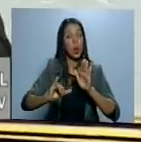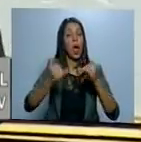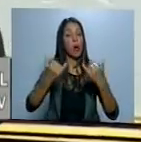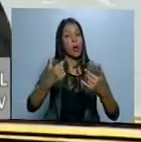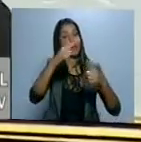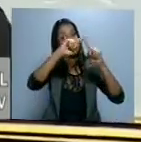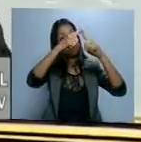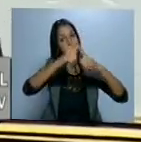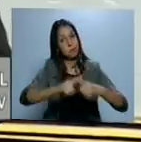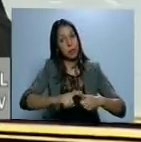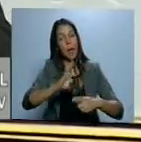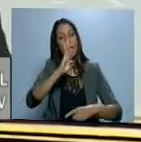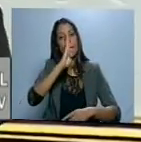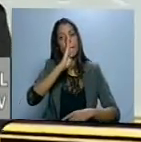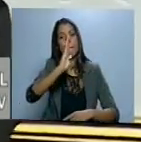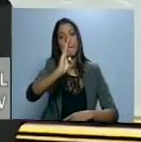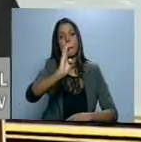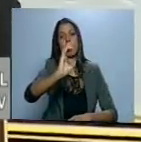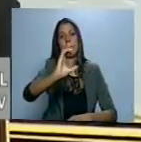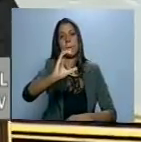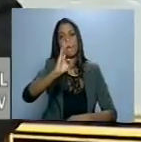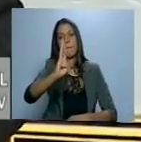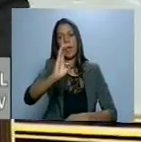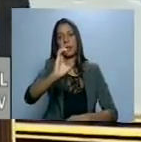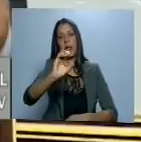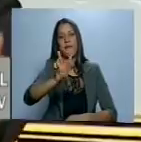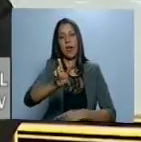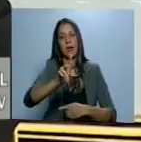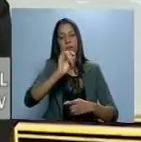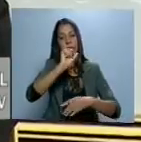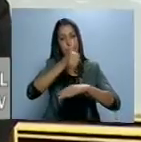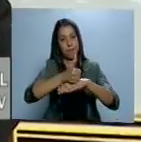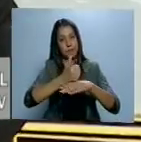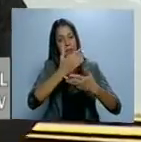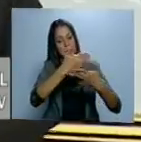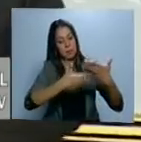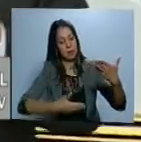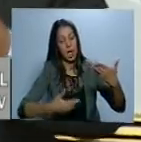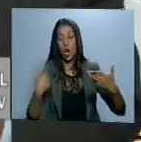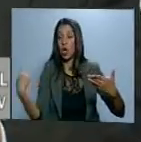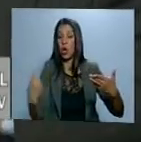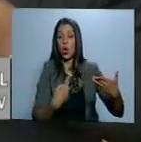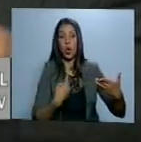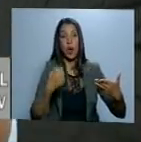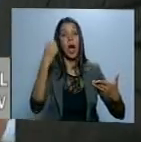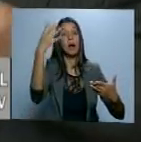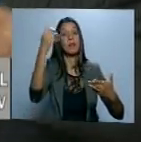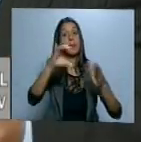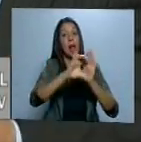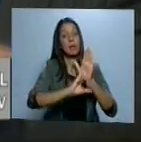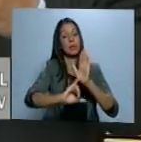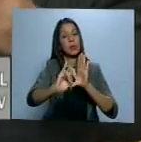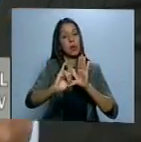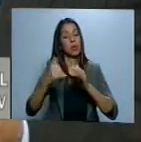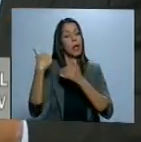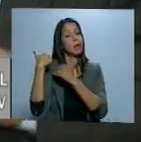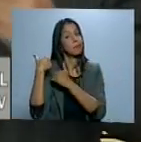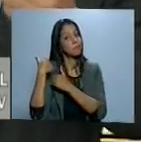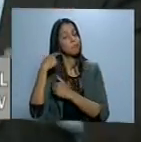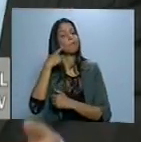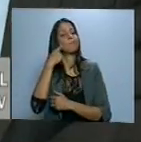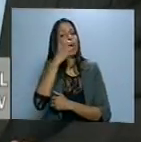presupuesto del Banco Central de Venezuela para que sea la Asamblea Nacional Constituyente, como depositaria del poder constituyente